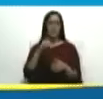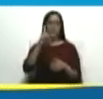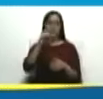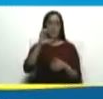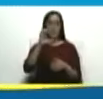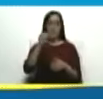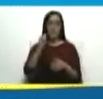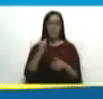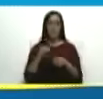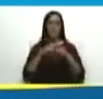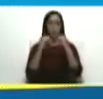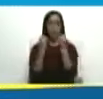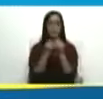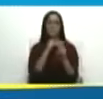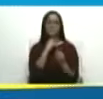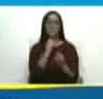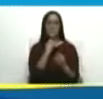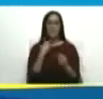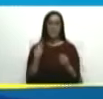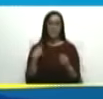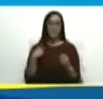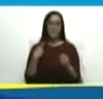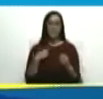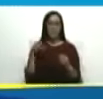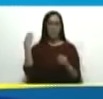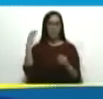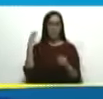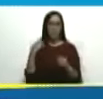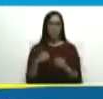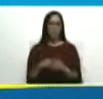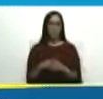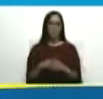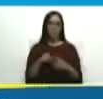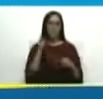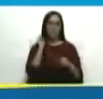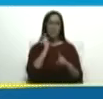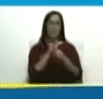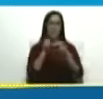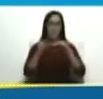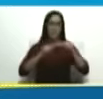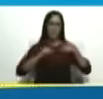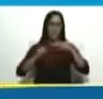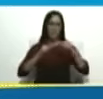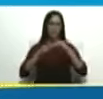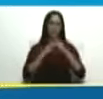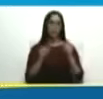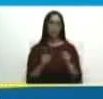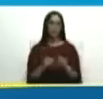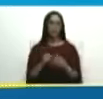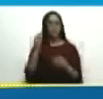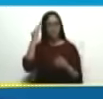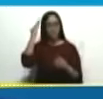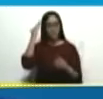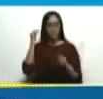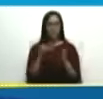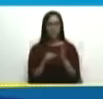oficinas secretas, en el búnker que tienen en Bogotá. Y de ahí dirigen todo. Sé la dirección donde queda el búnker de la CIA en